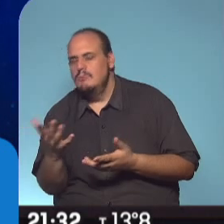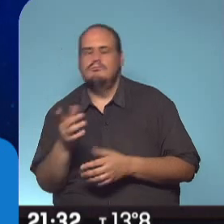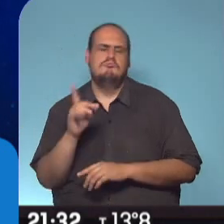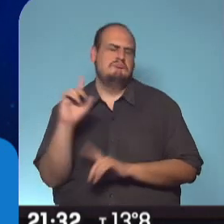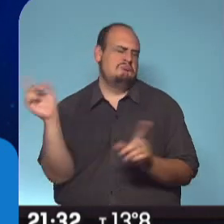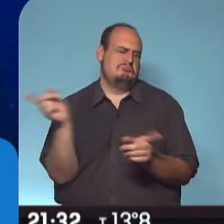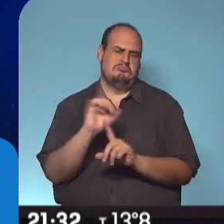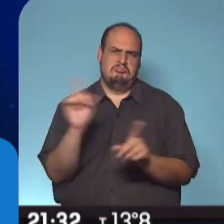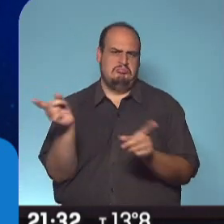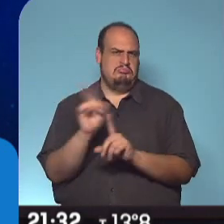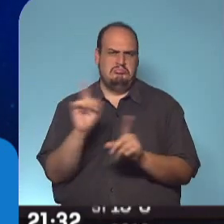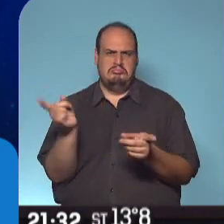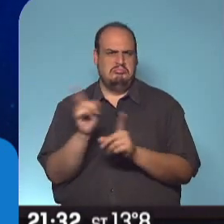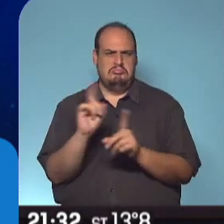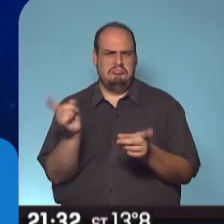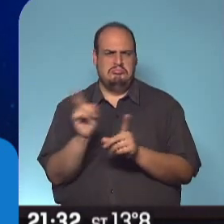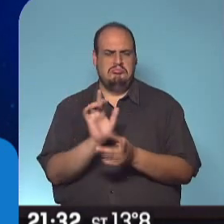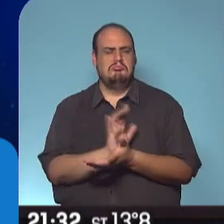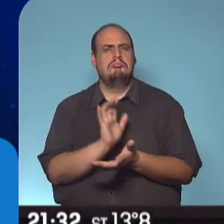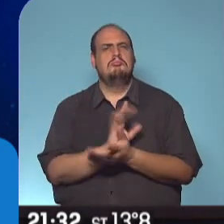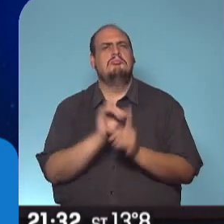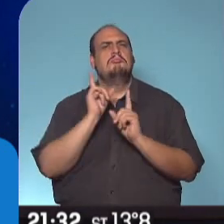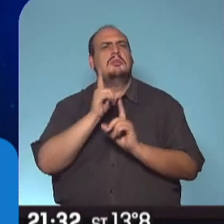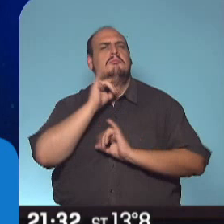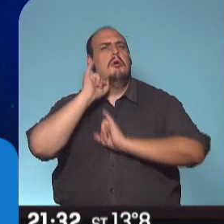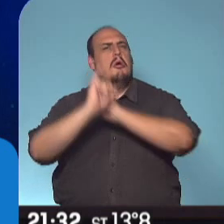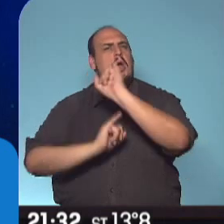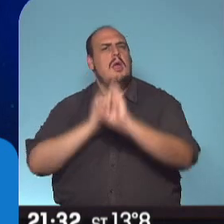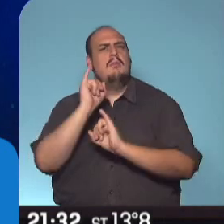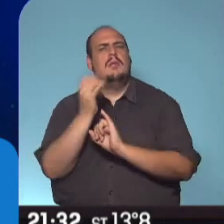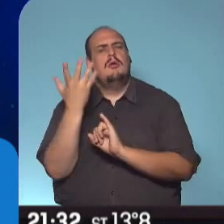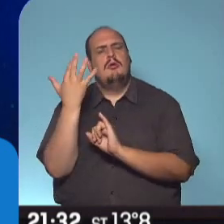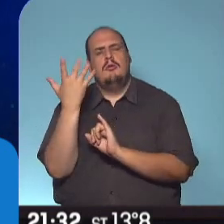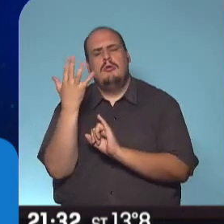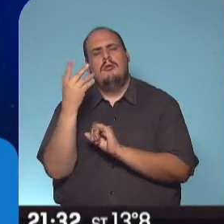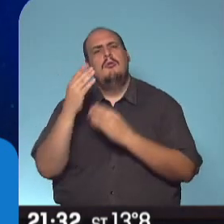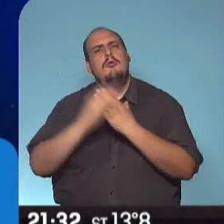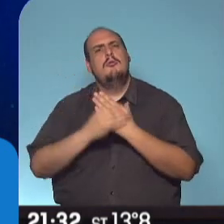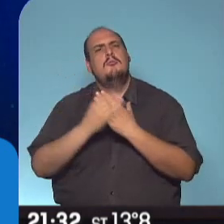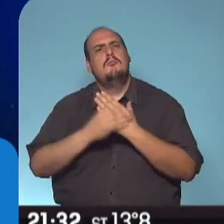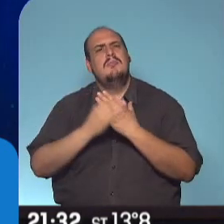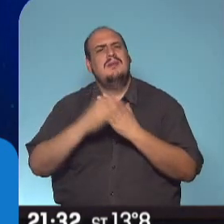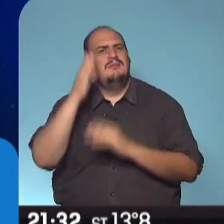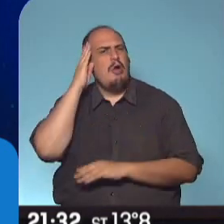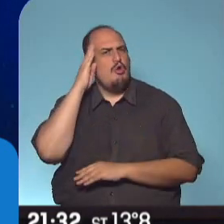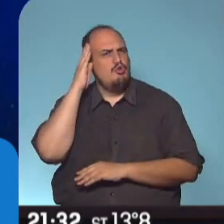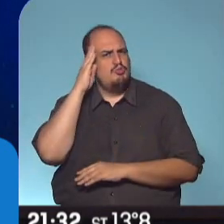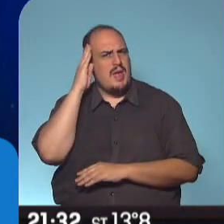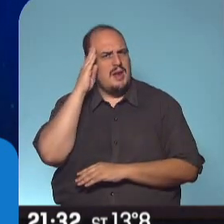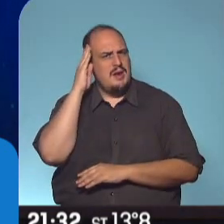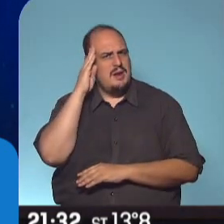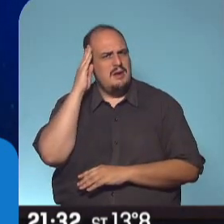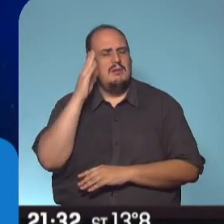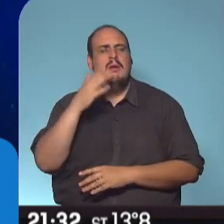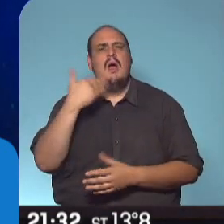No, porque esto es como lo que explicó el otro día el ministro Guzmán, sí, cuando hablaba